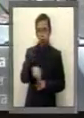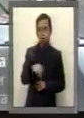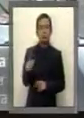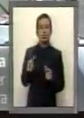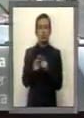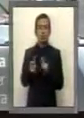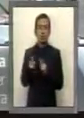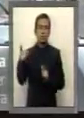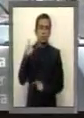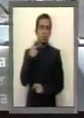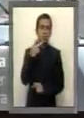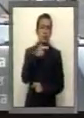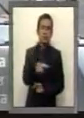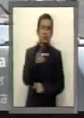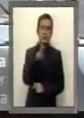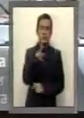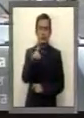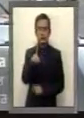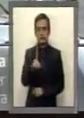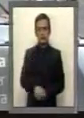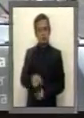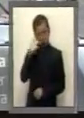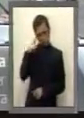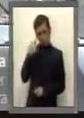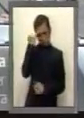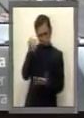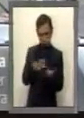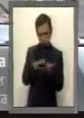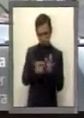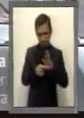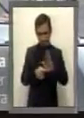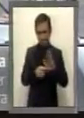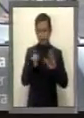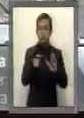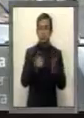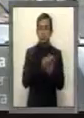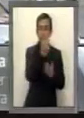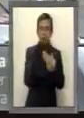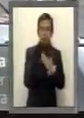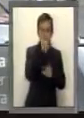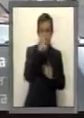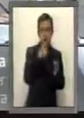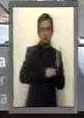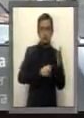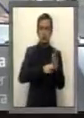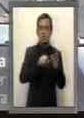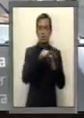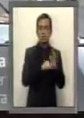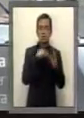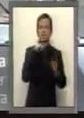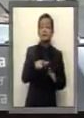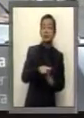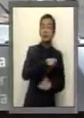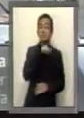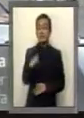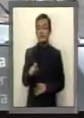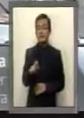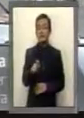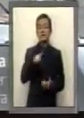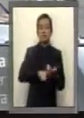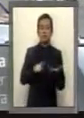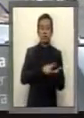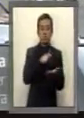secretario del PRD, para presentar iniciativa con proyecto de decreto que reforma los artículos 17 y 20 de la Ley